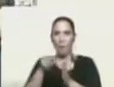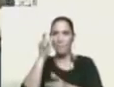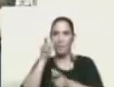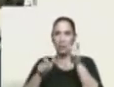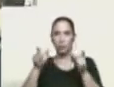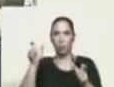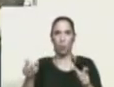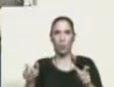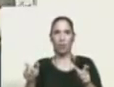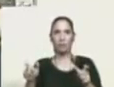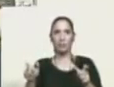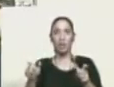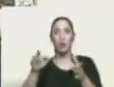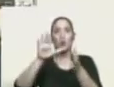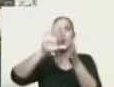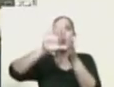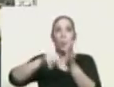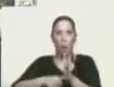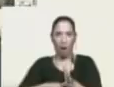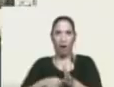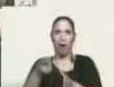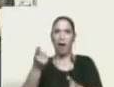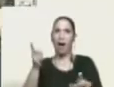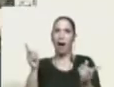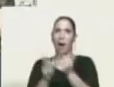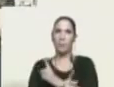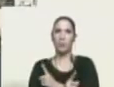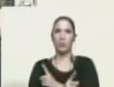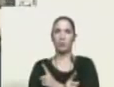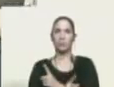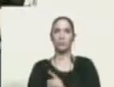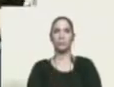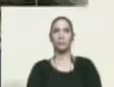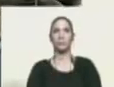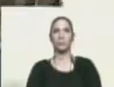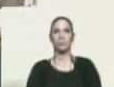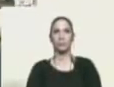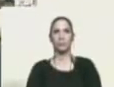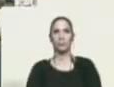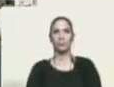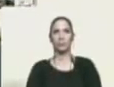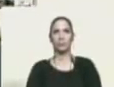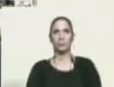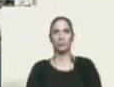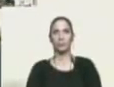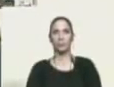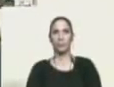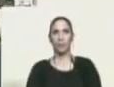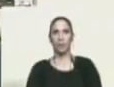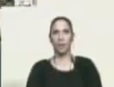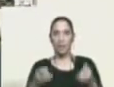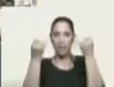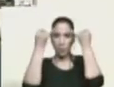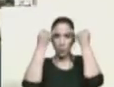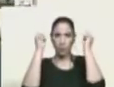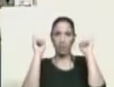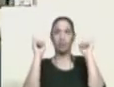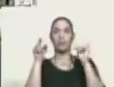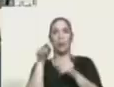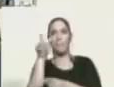vulgarmente robar a cambio muchas veces de la inocencia de ese ciudadano o